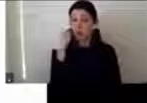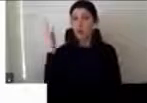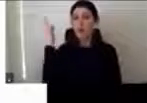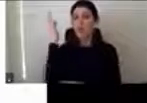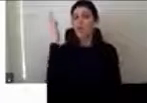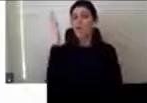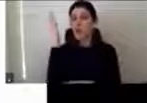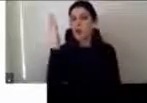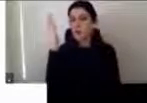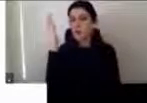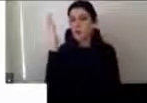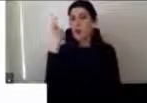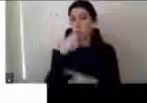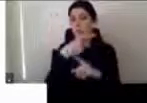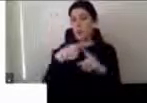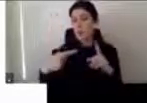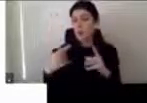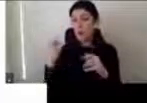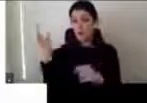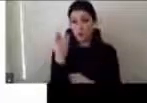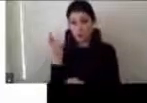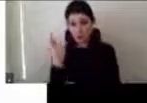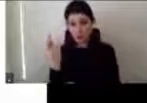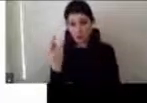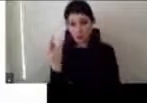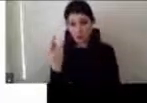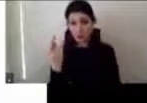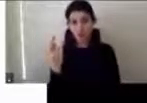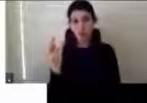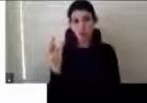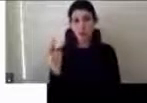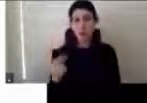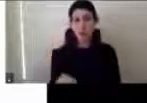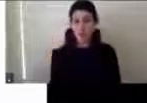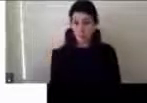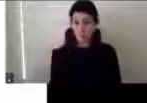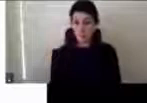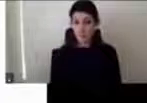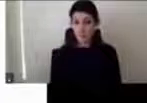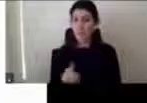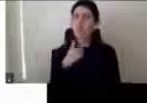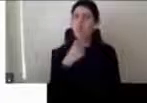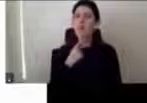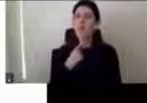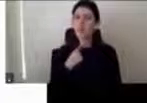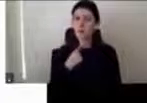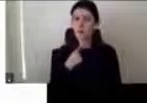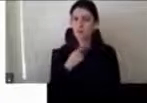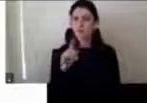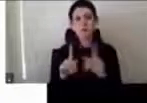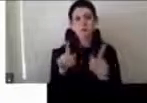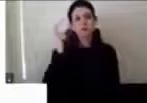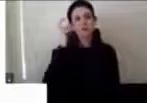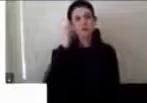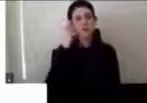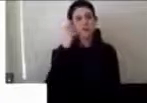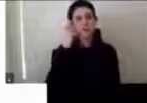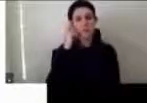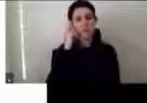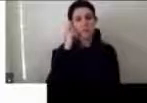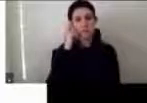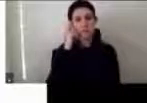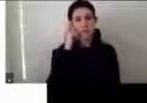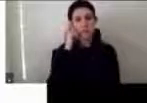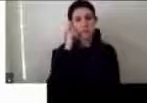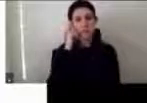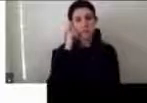la educación básica, media y universitaria. Esto es interesante porque a veces se piensa que no